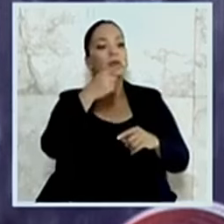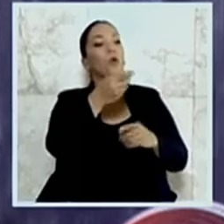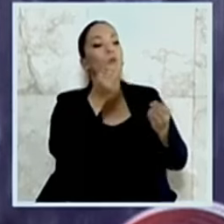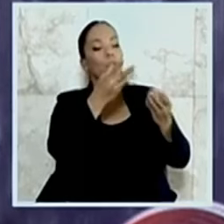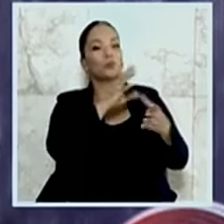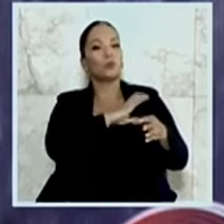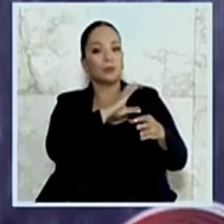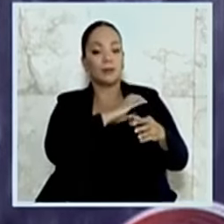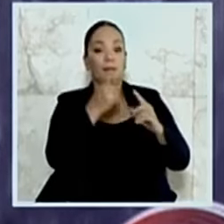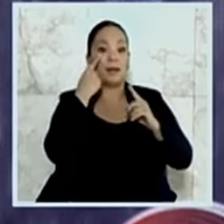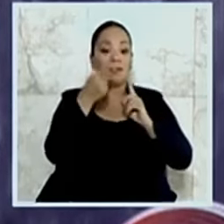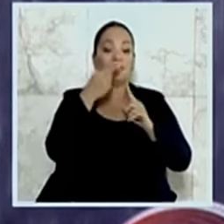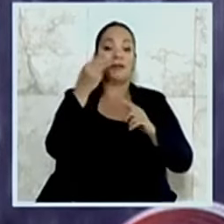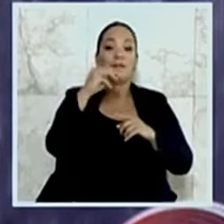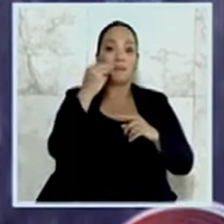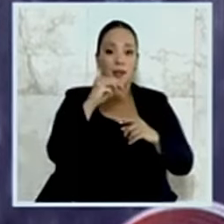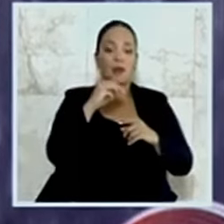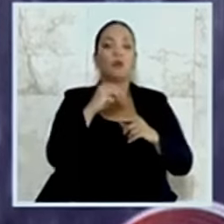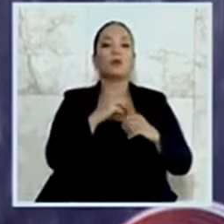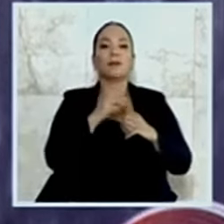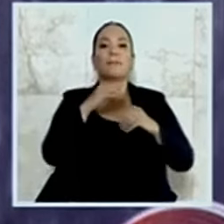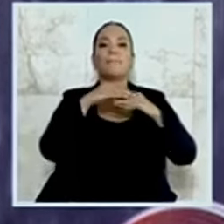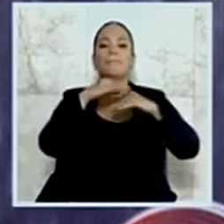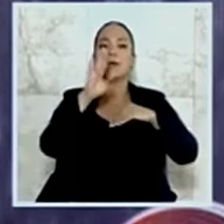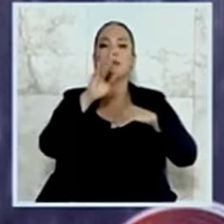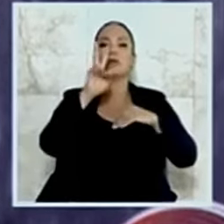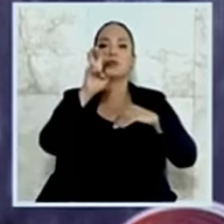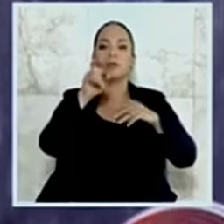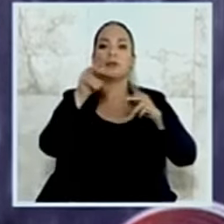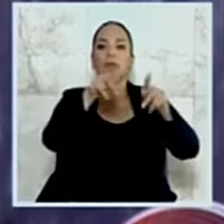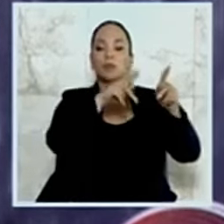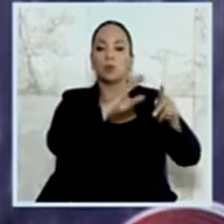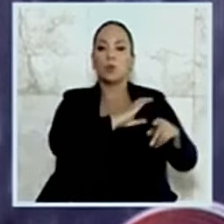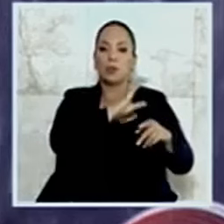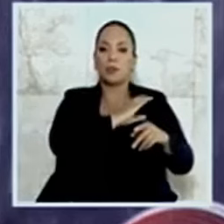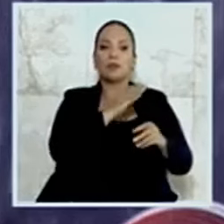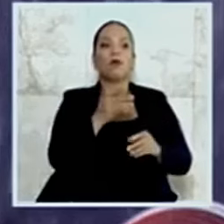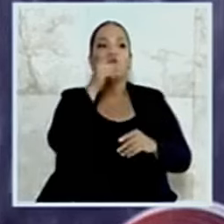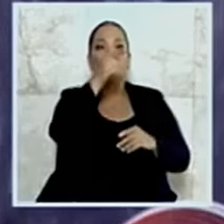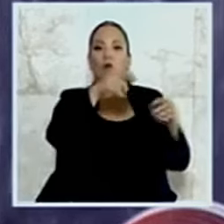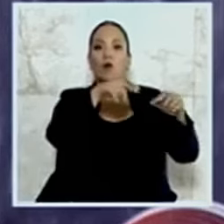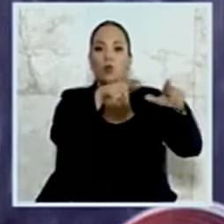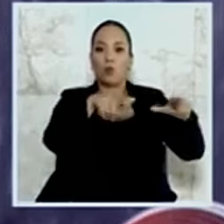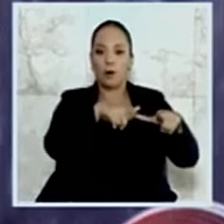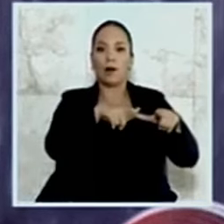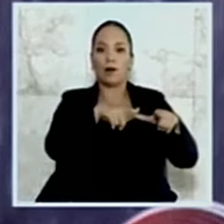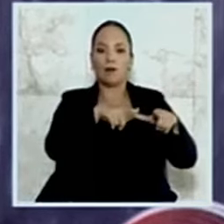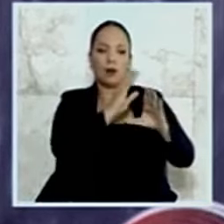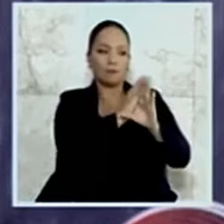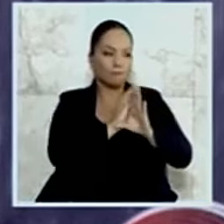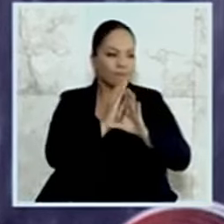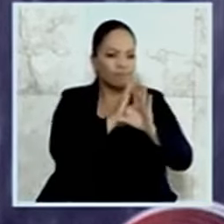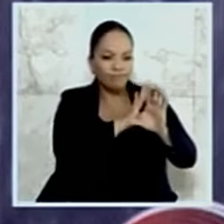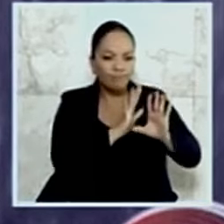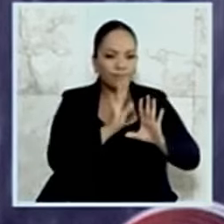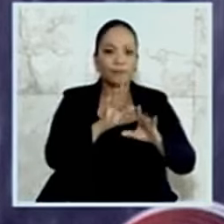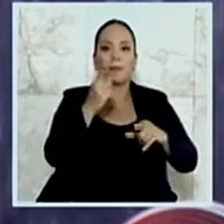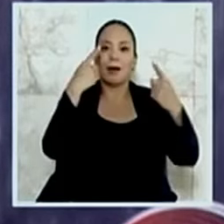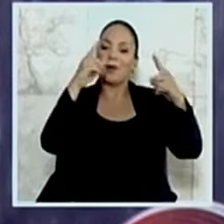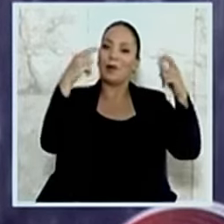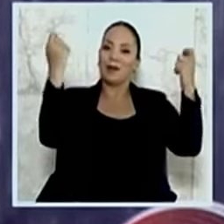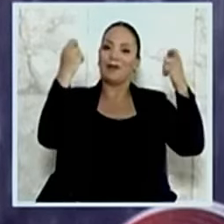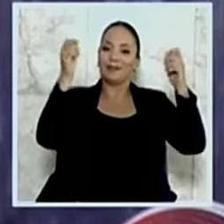años de no realizarse precisamente por condiciones de inseguridad pública. Bajo sus instrucciones, desde el día miércoles,